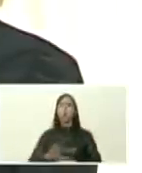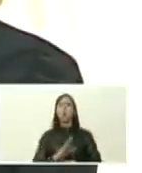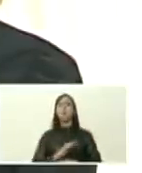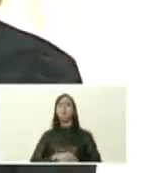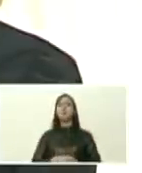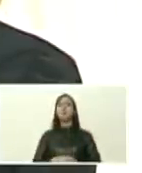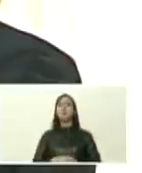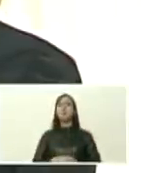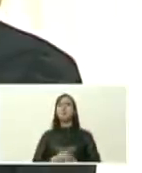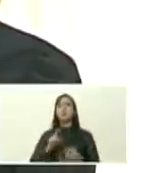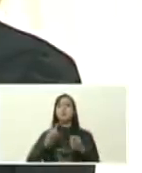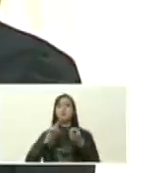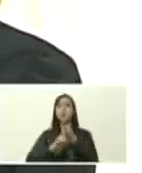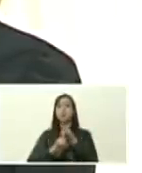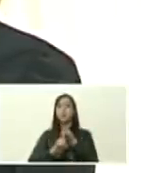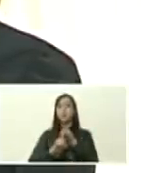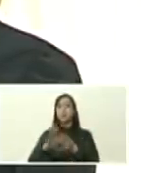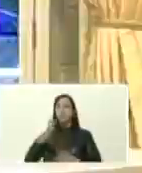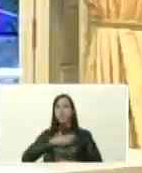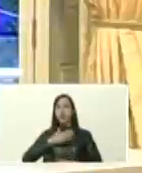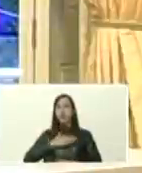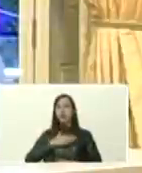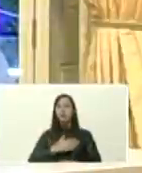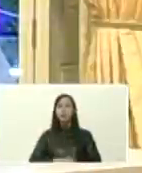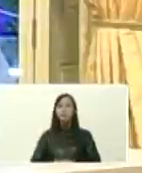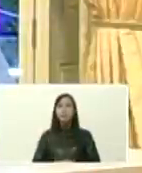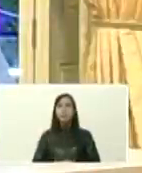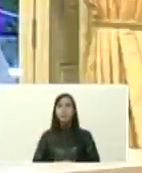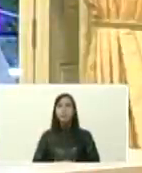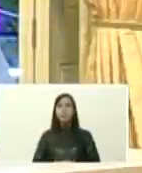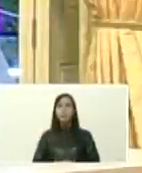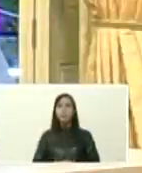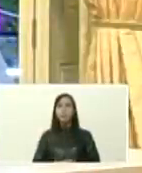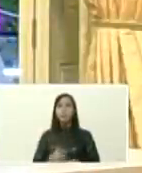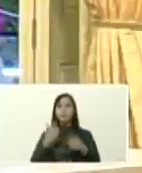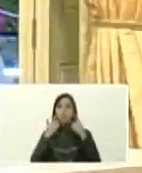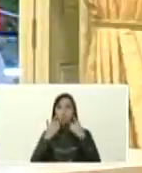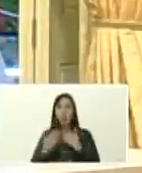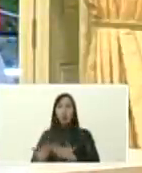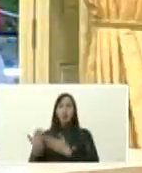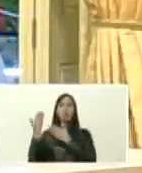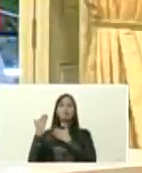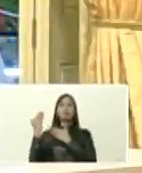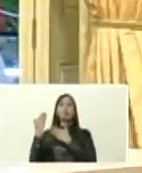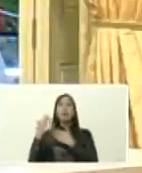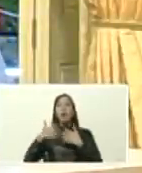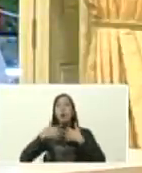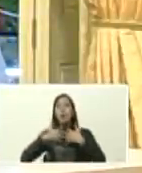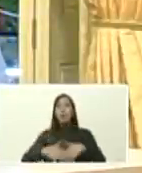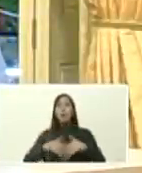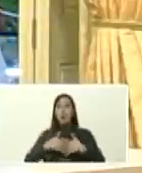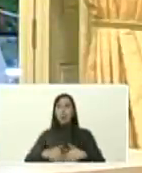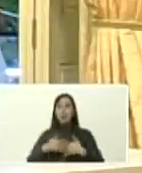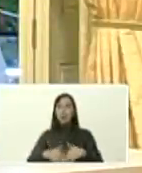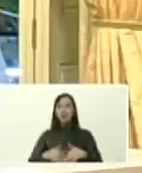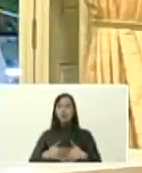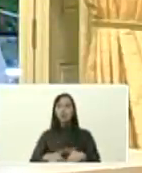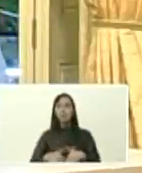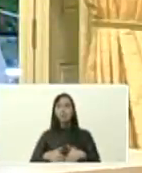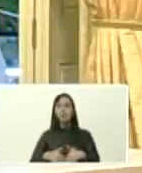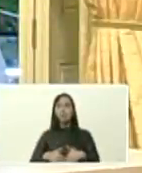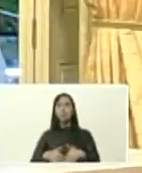Silita Flores de Maduro. Vámonos a Tinaquillo, para que ustedes vean esta planta